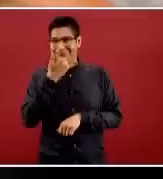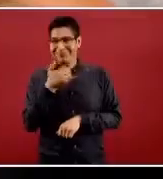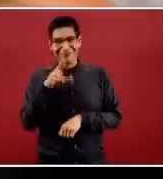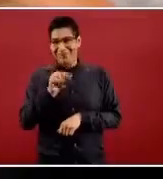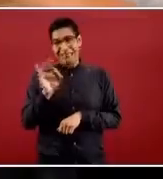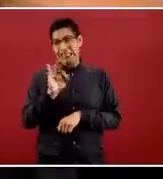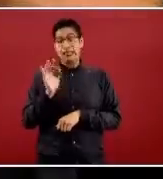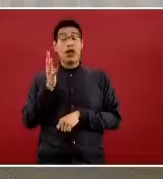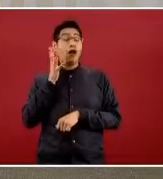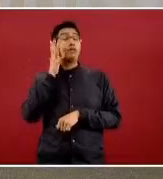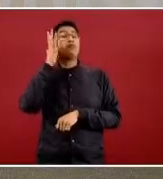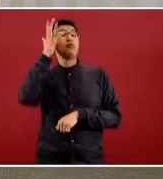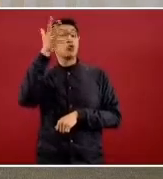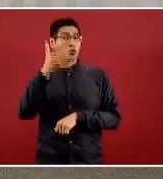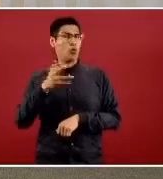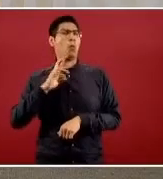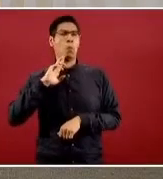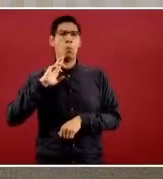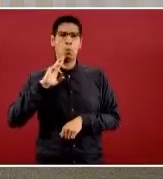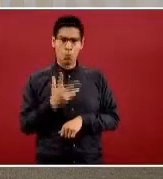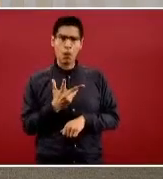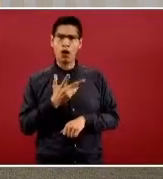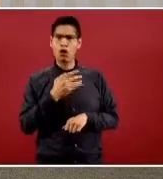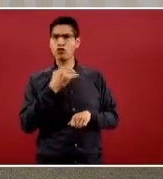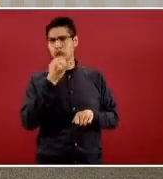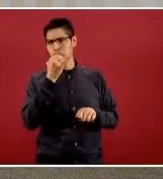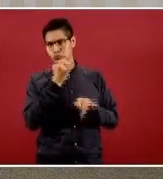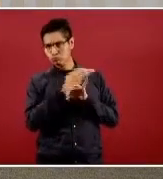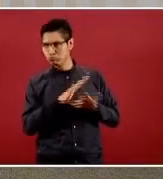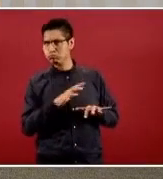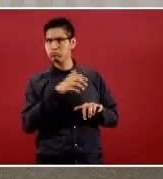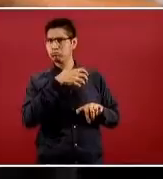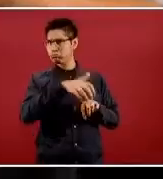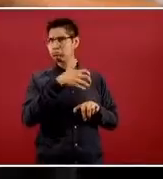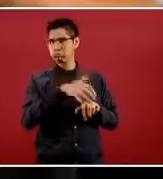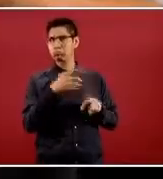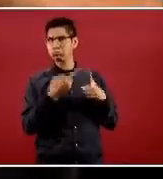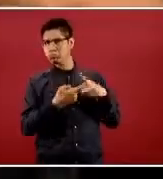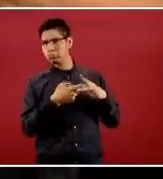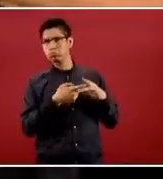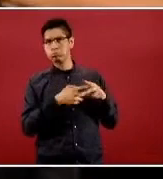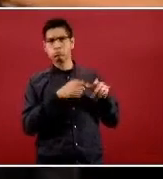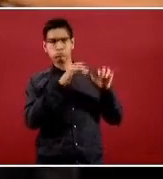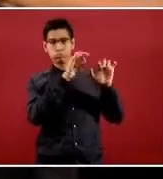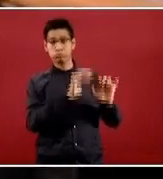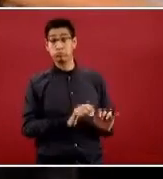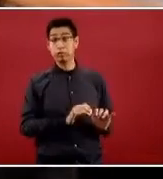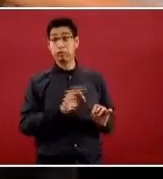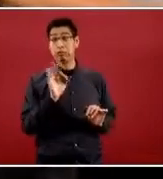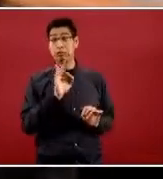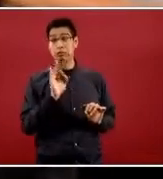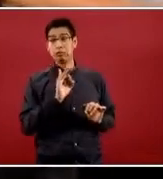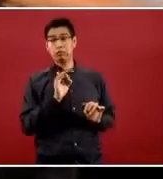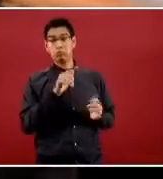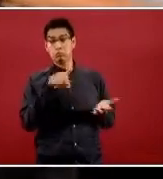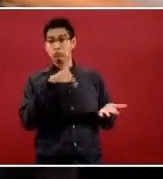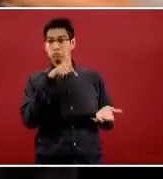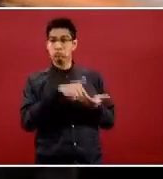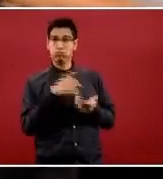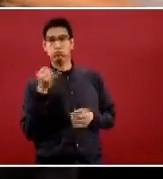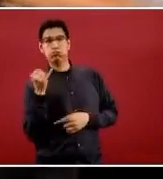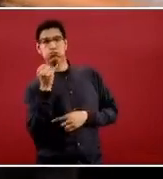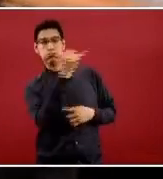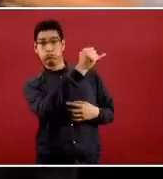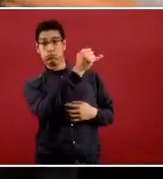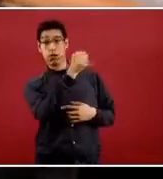pueda facilitar aquellos casos que se encuentran en lugares lejanos y que tienen la posibilidad de